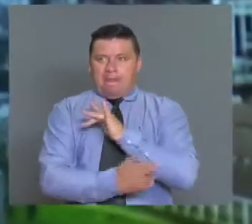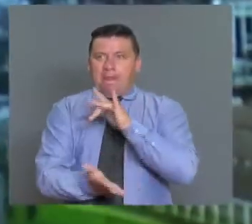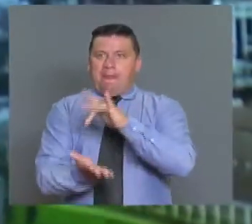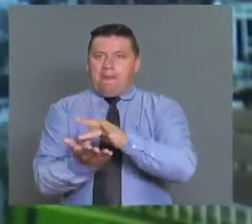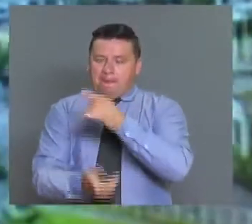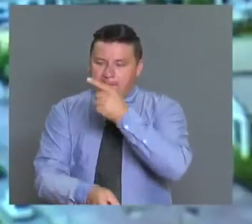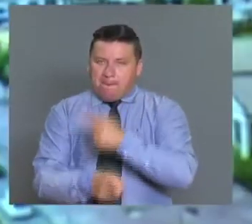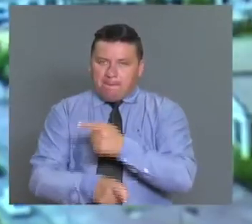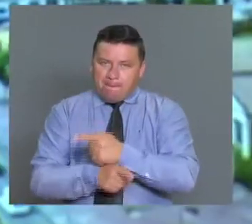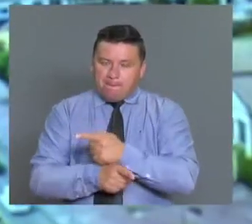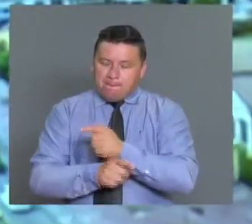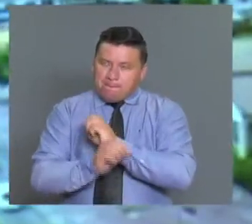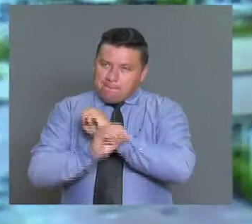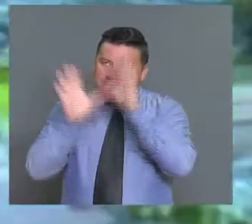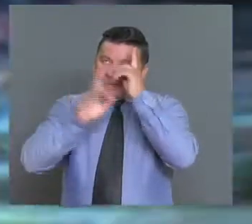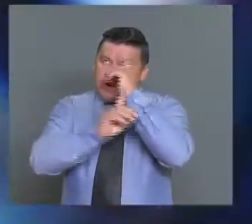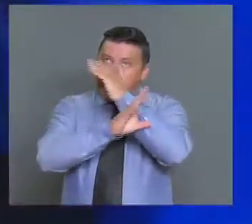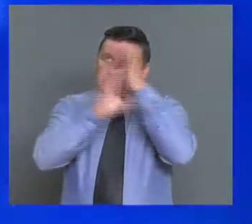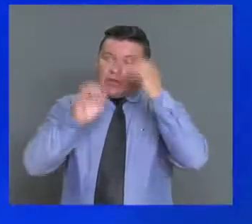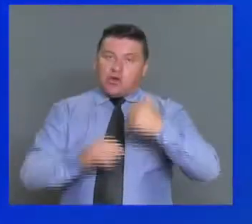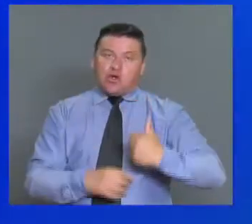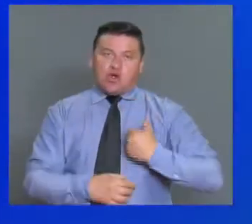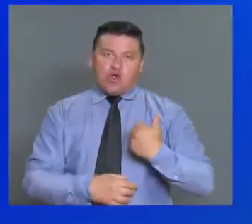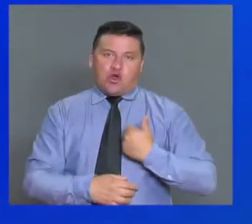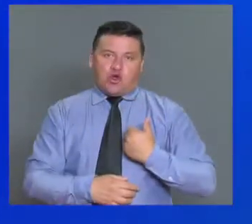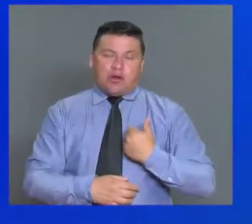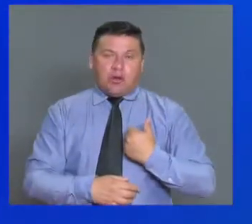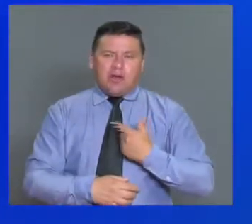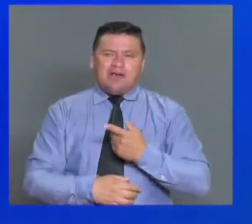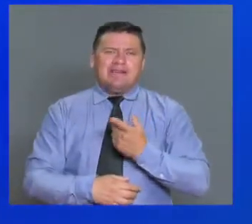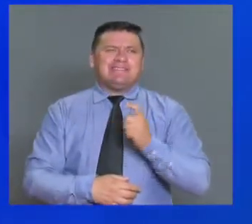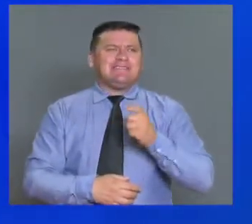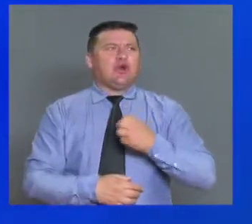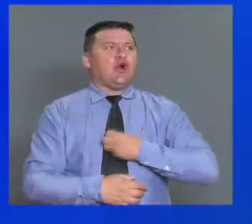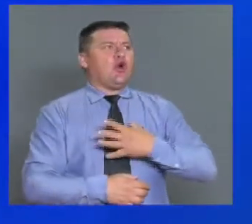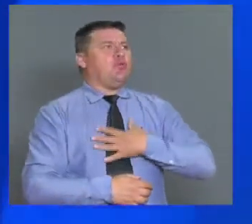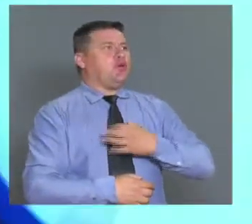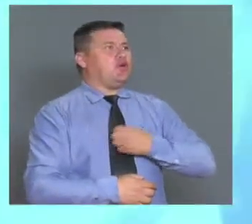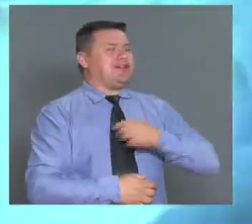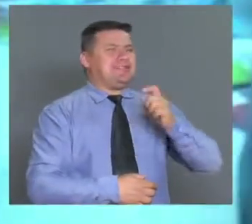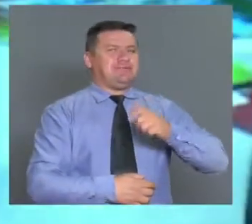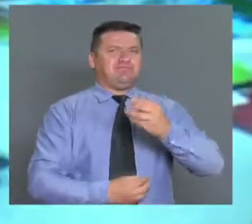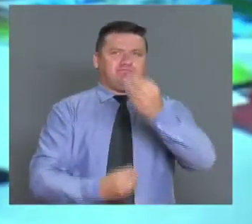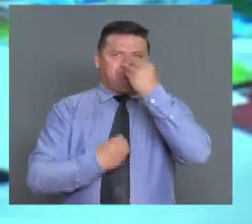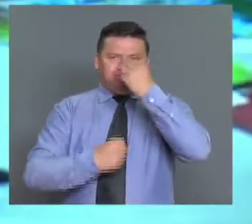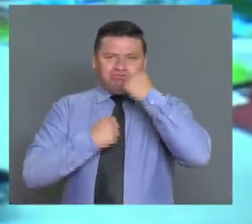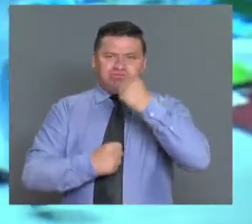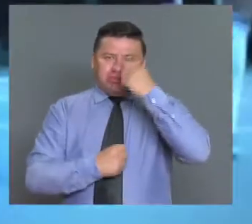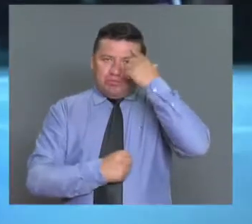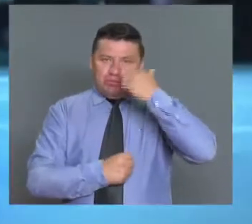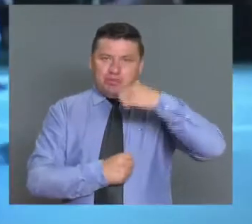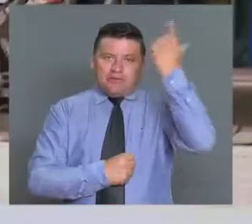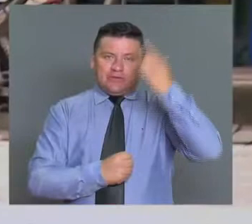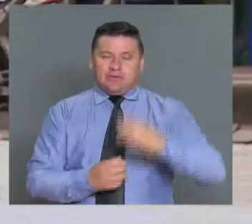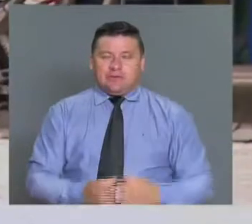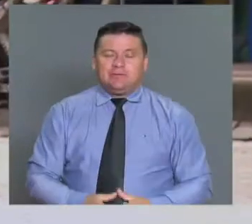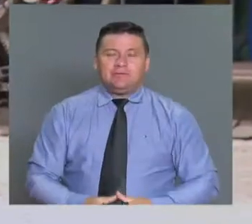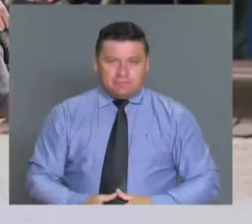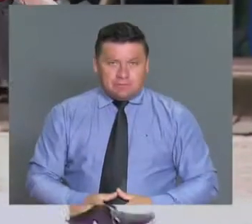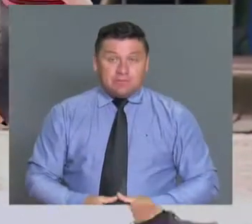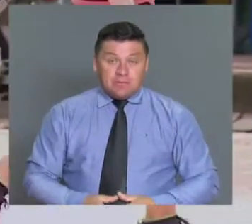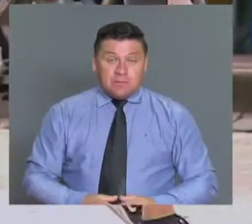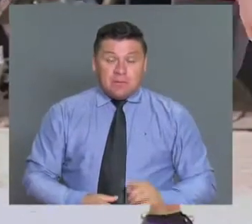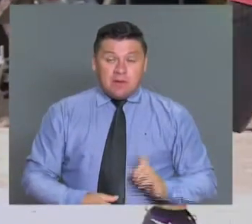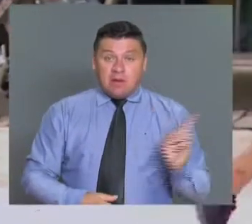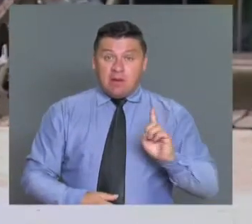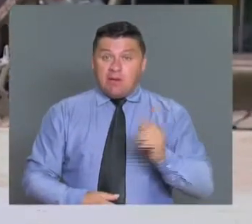presencia efectiva para cristalizar los sueños de los jóvenes que carecen de oportunidades para formarse profesionalmente. Lo que en